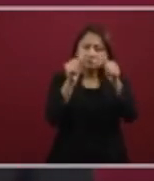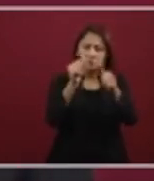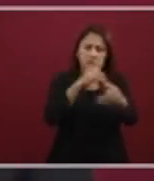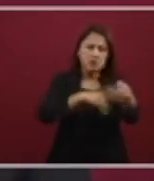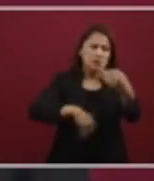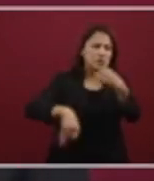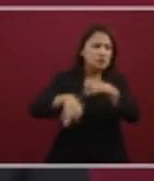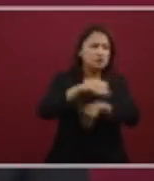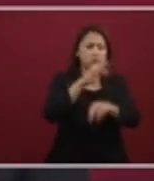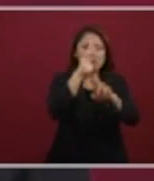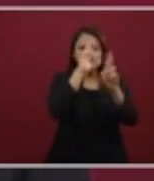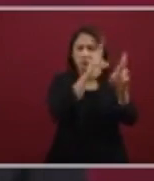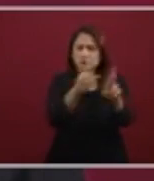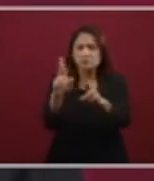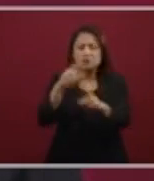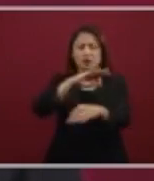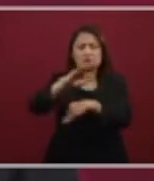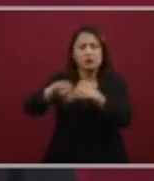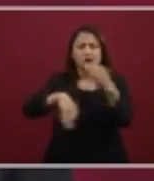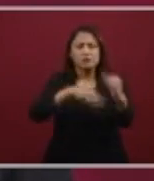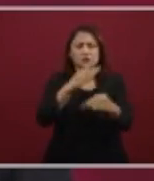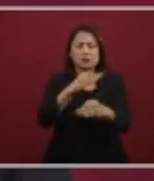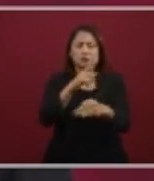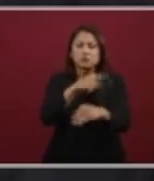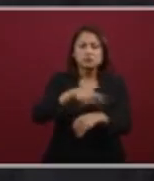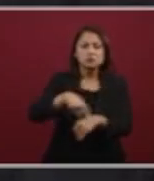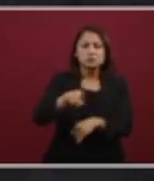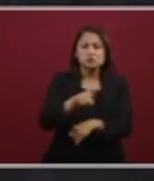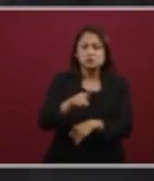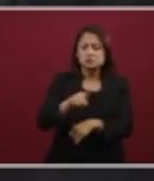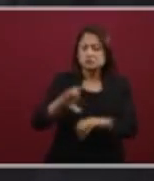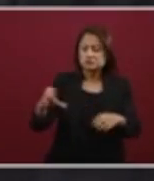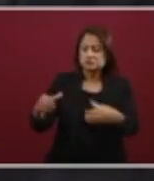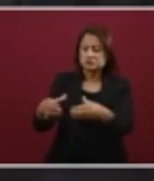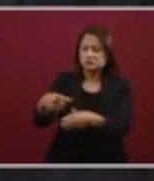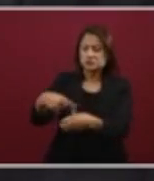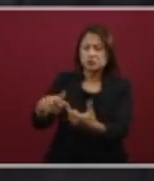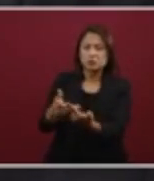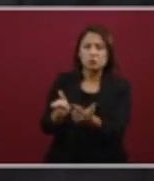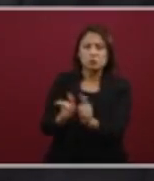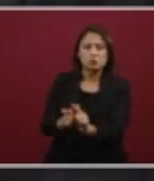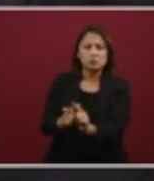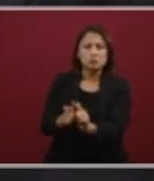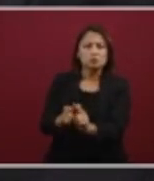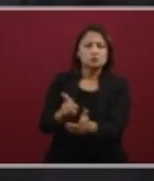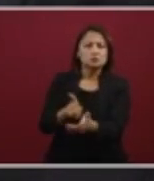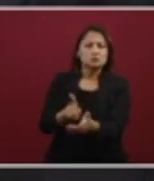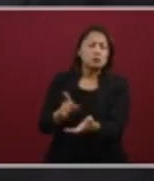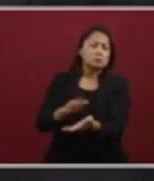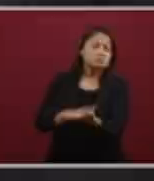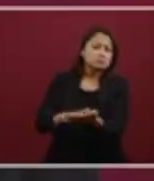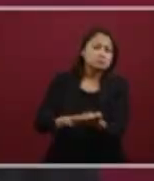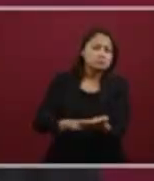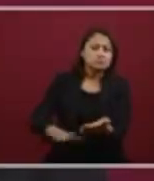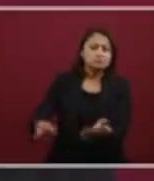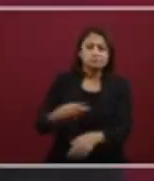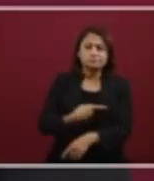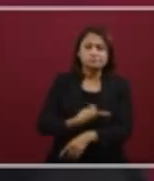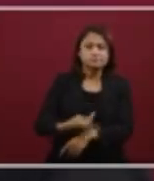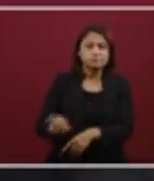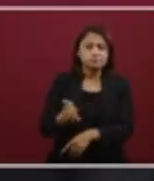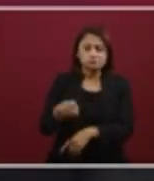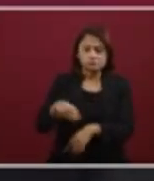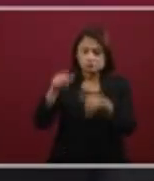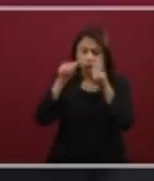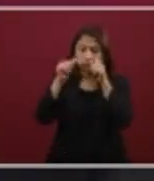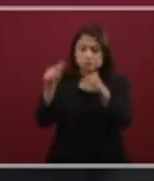de respetar a todos, pero de darle preferencia a los humildes, de que por el bien de todos, primero los pobres,